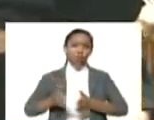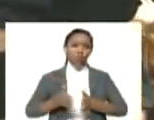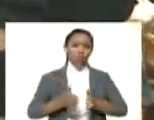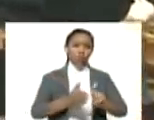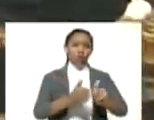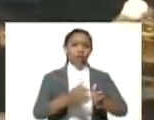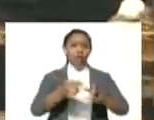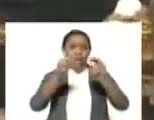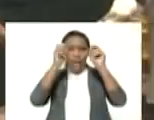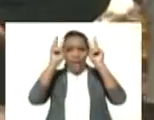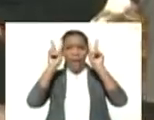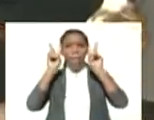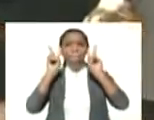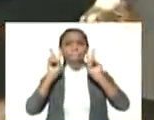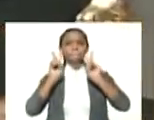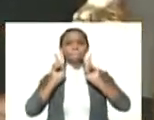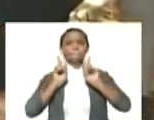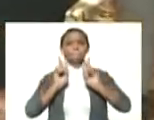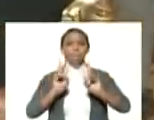impecable,